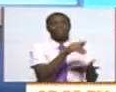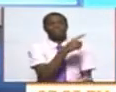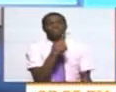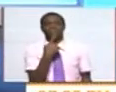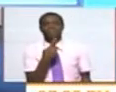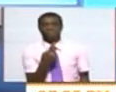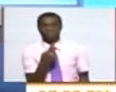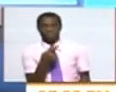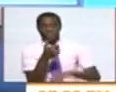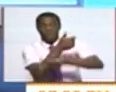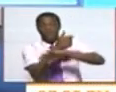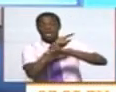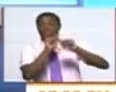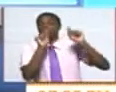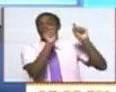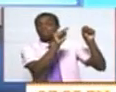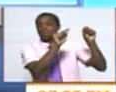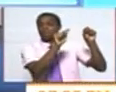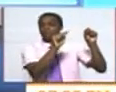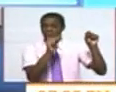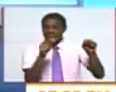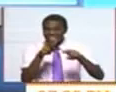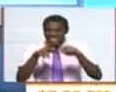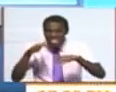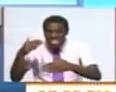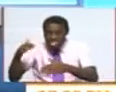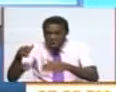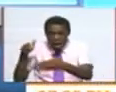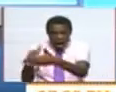Y de lo que estoy diciendo tengo pruebas.